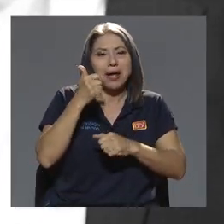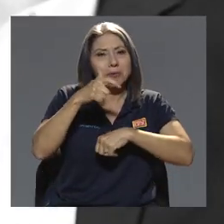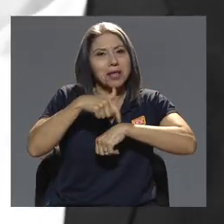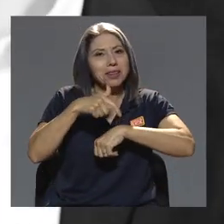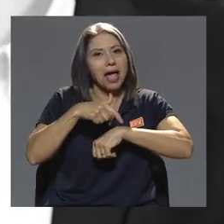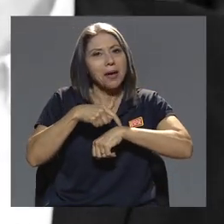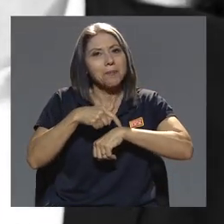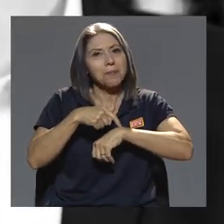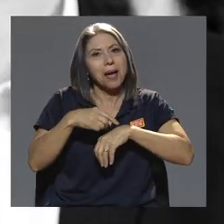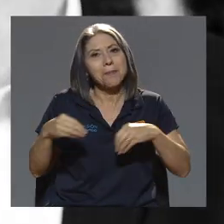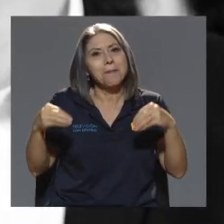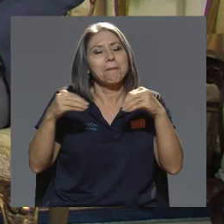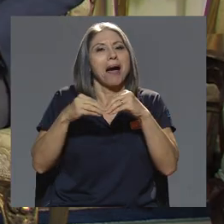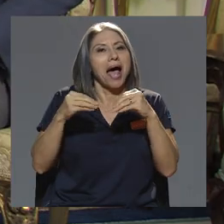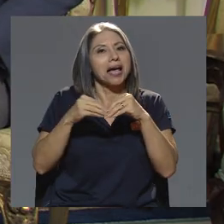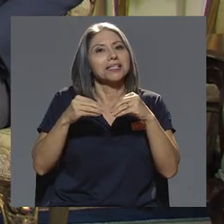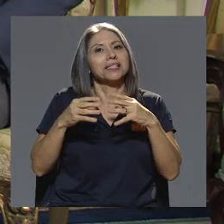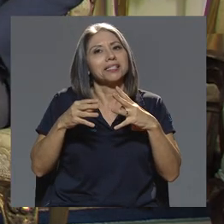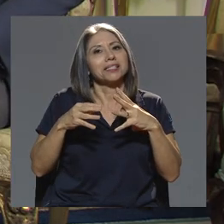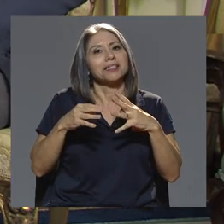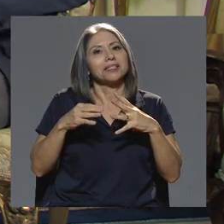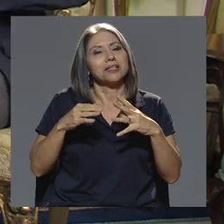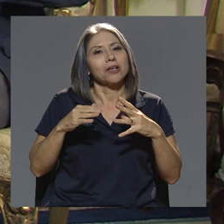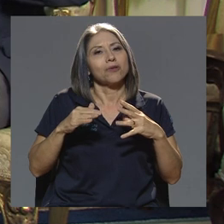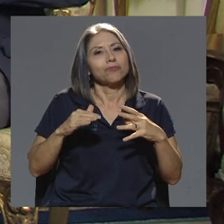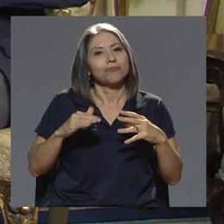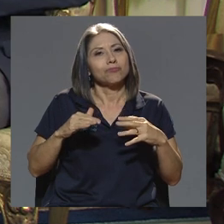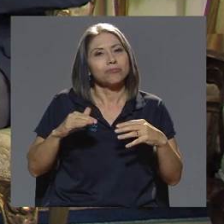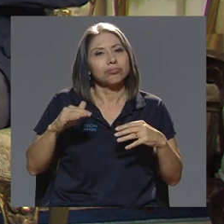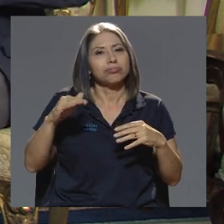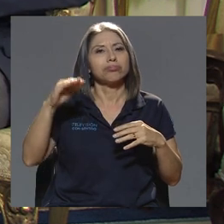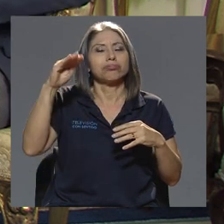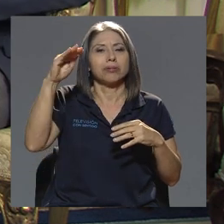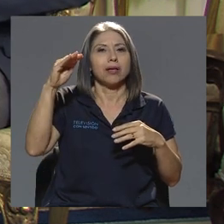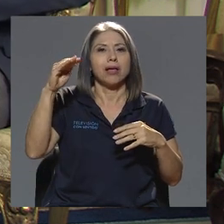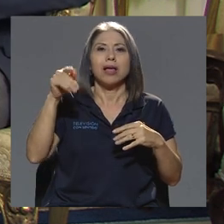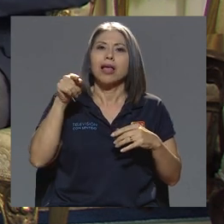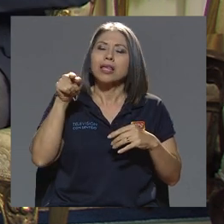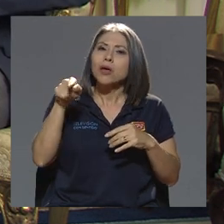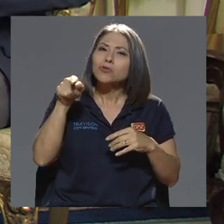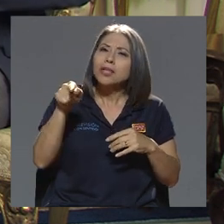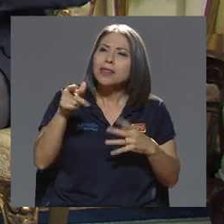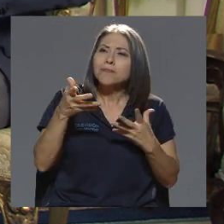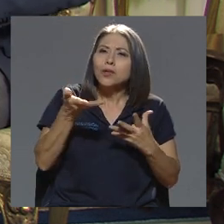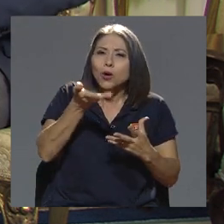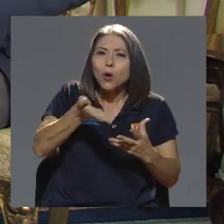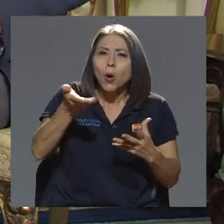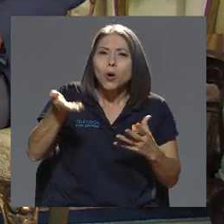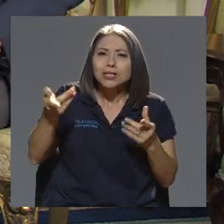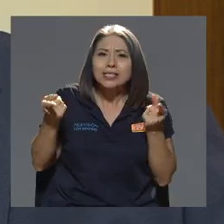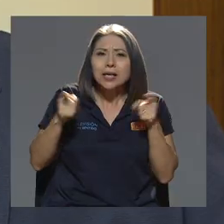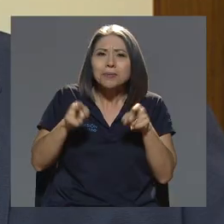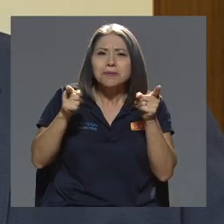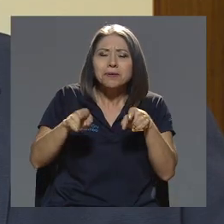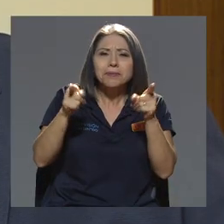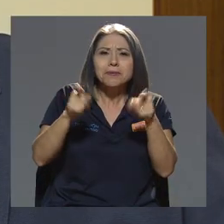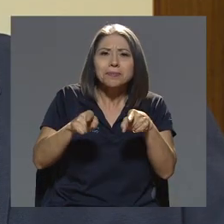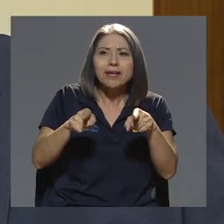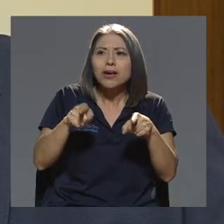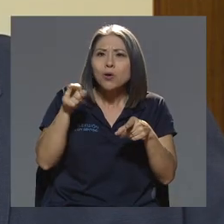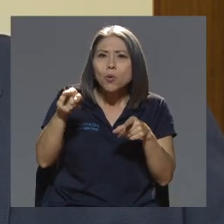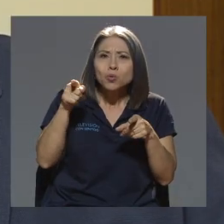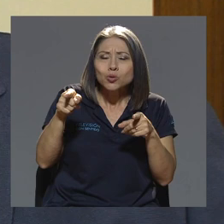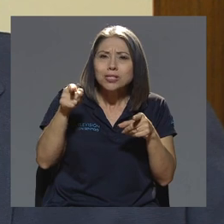más de niña grandecita a grabar sistemáticamente cosas que pasaban, que luego su papá lo convirtió en presentaciones.